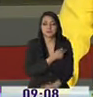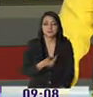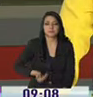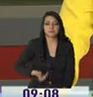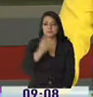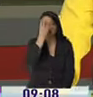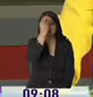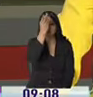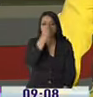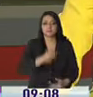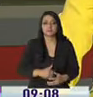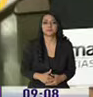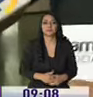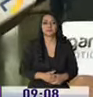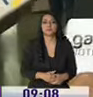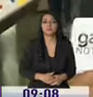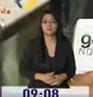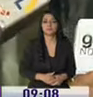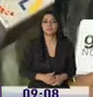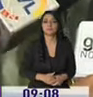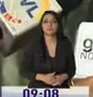Glass.